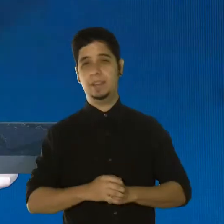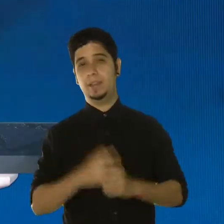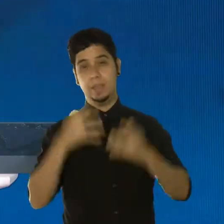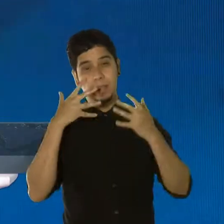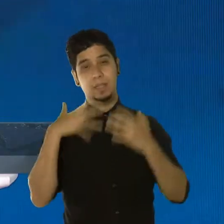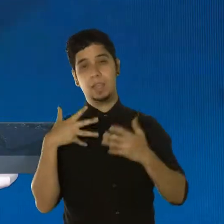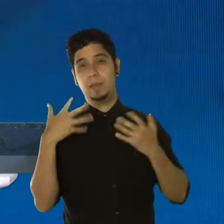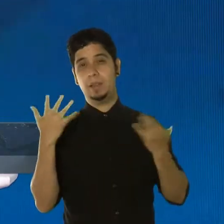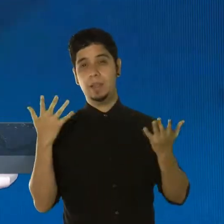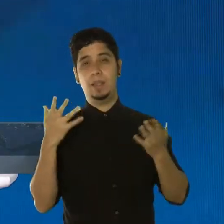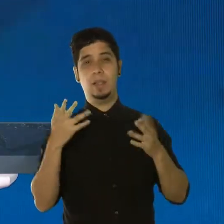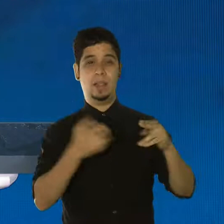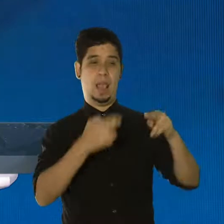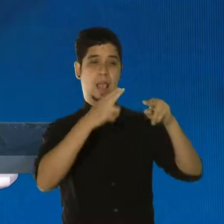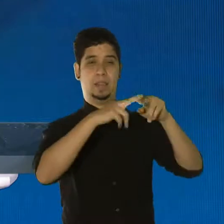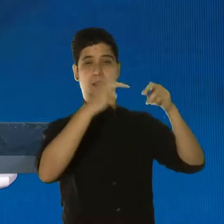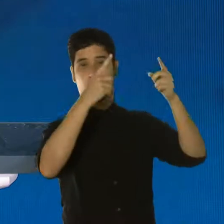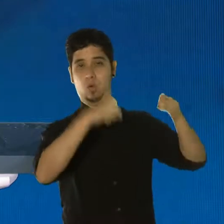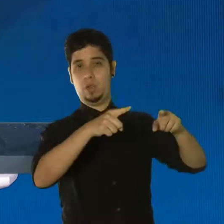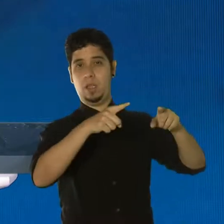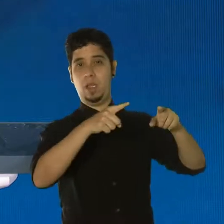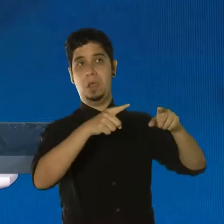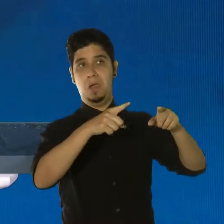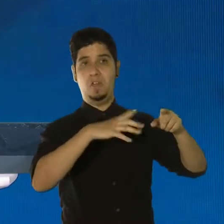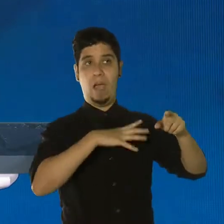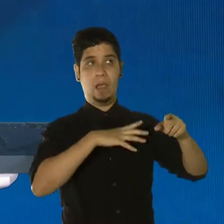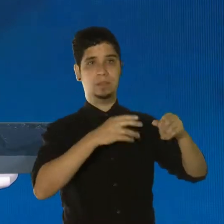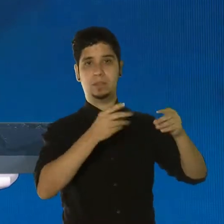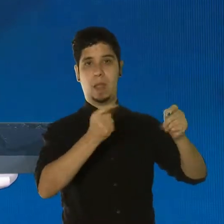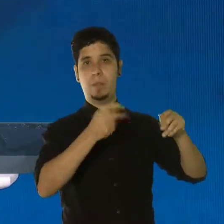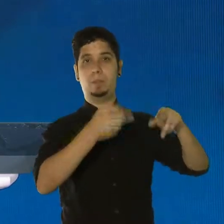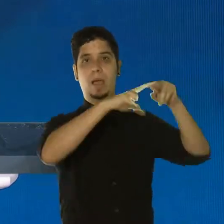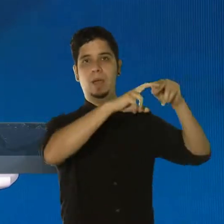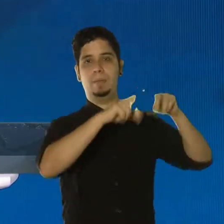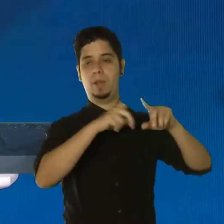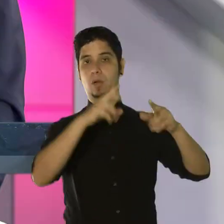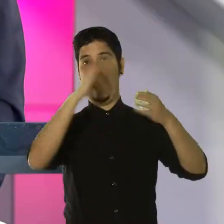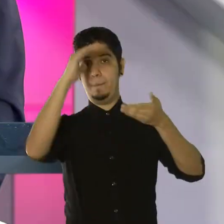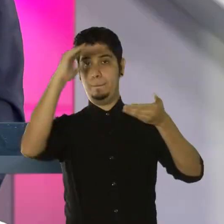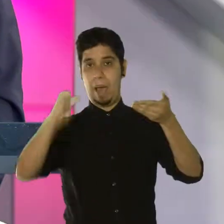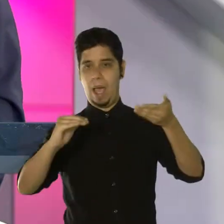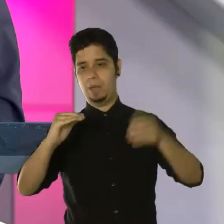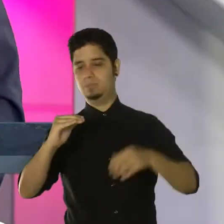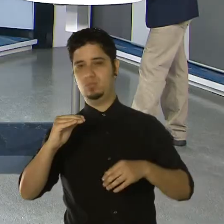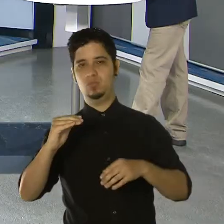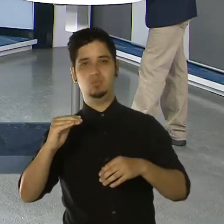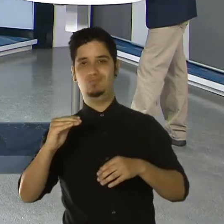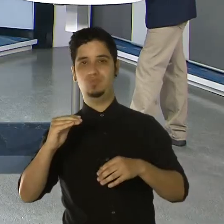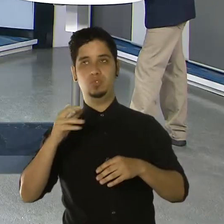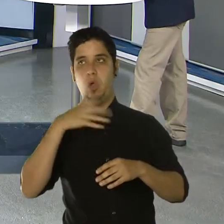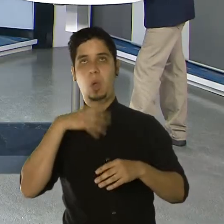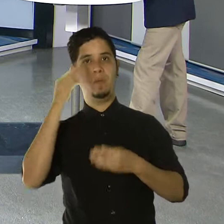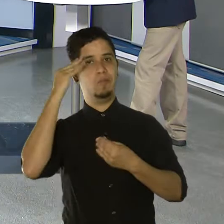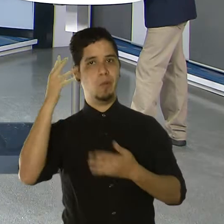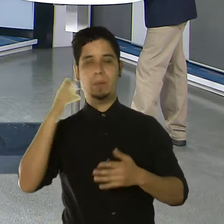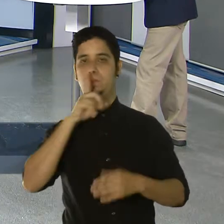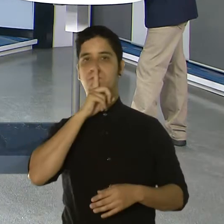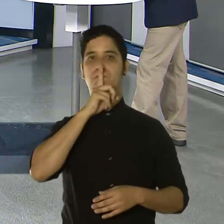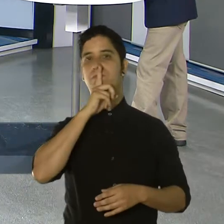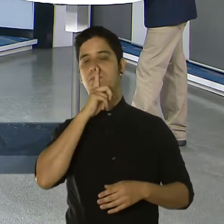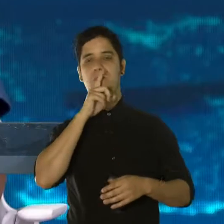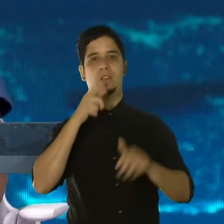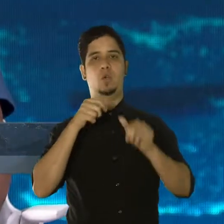lamentablemente las alzas que se dan, las bajas no son proporcionales a las alzas que se dan. Prácticamente, mire,